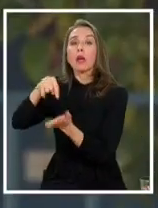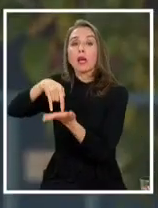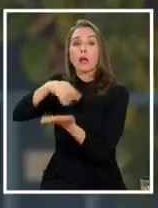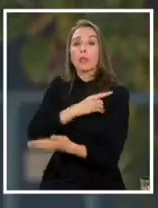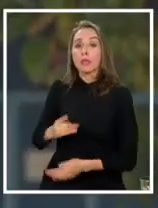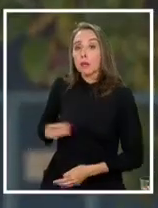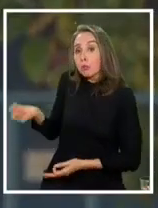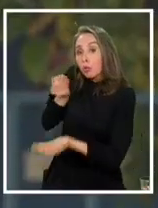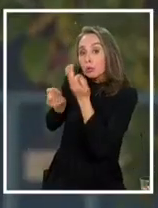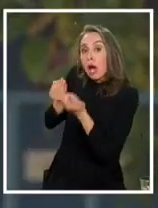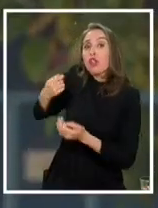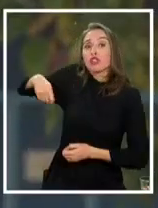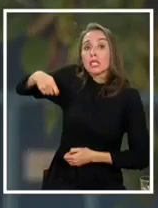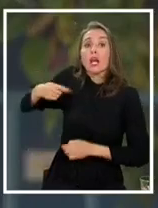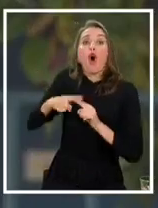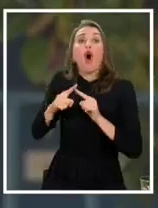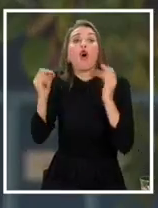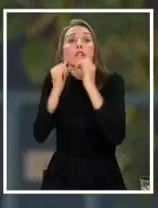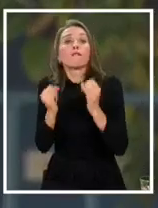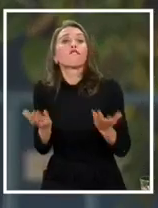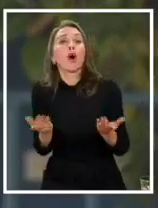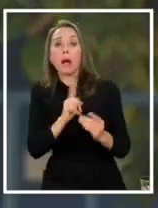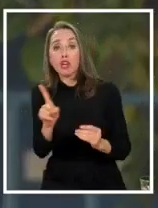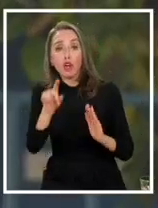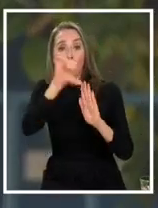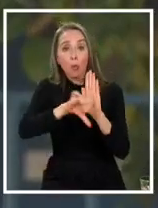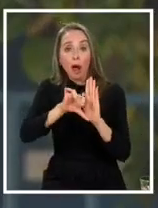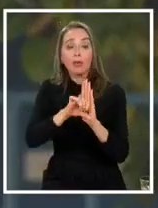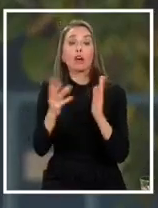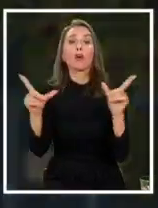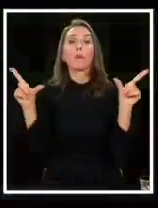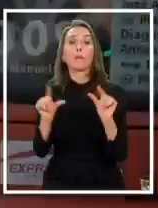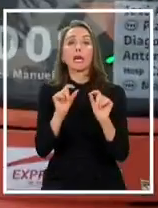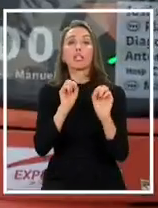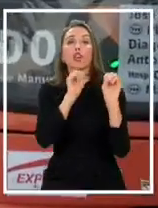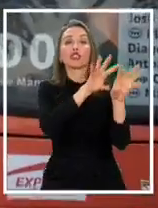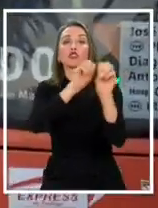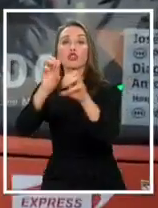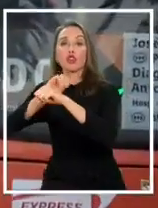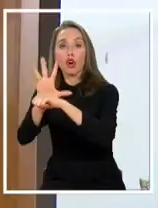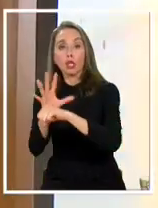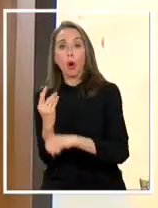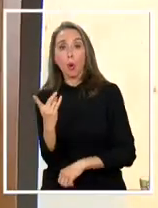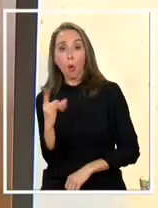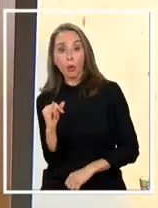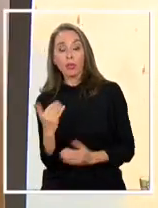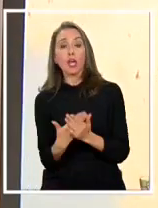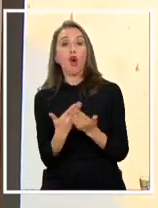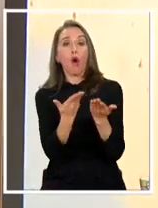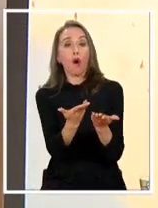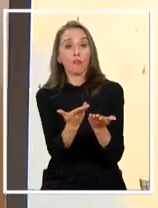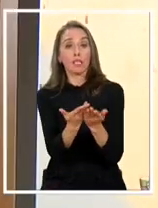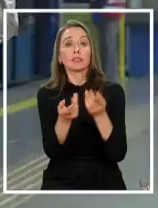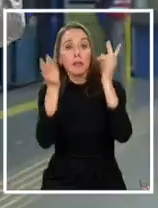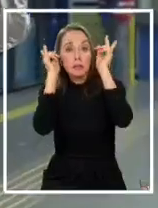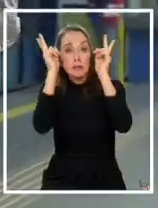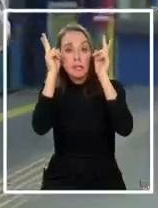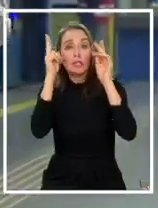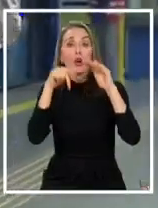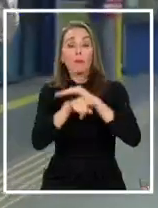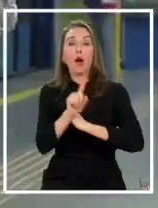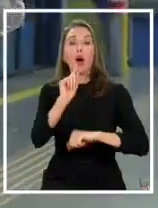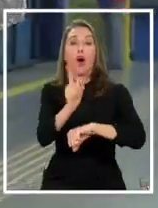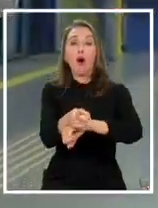son las otras formas que ellos creen en que se puede aplacar la mayor cantidad de contagios. La UDI propone, por ejemplo, que en el transporte público